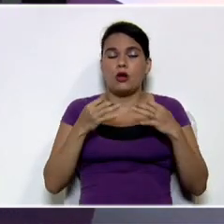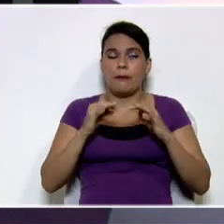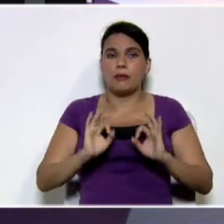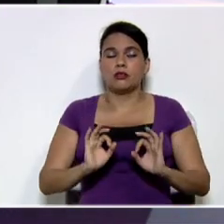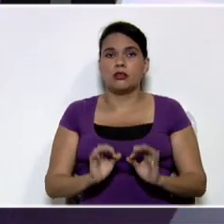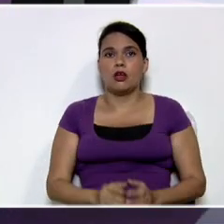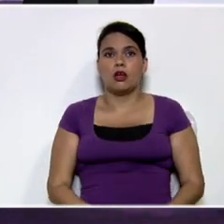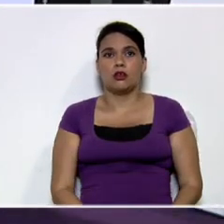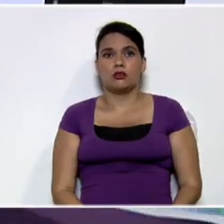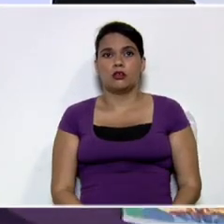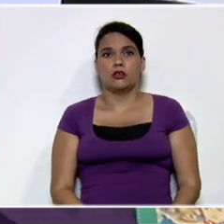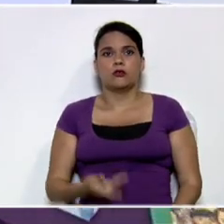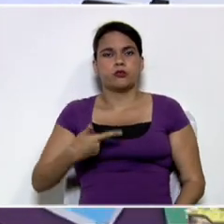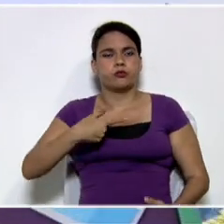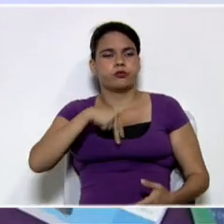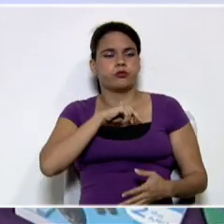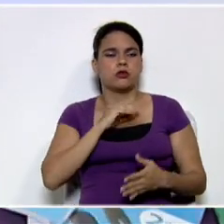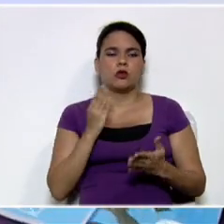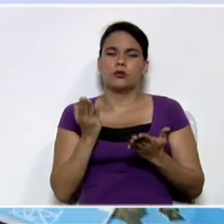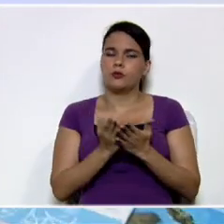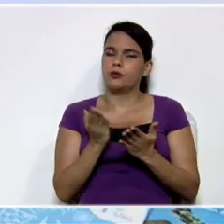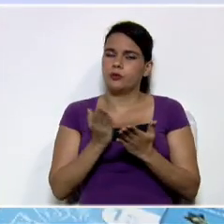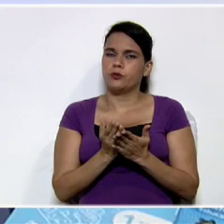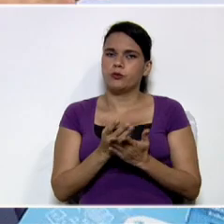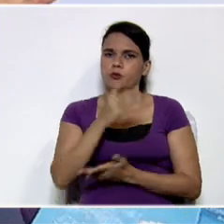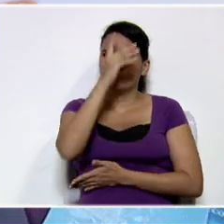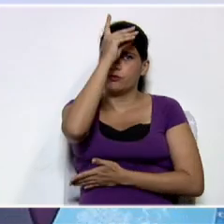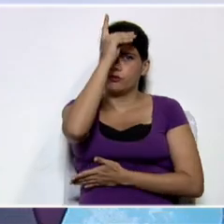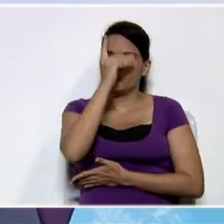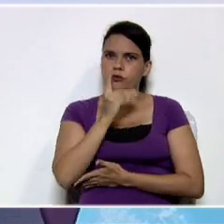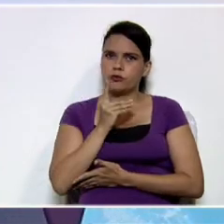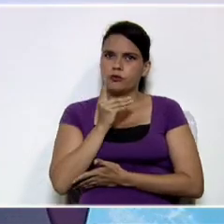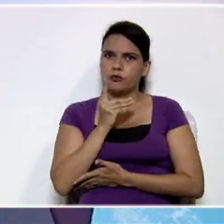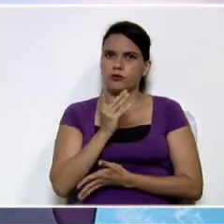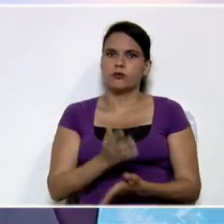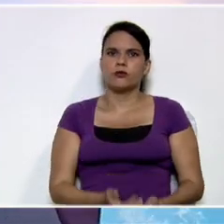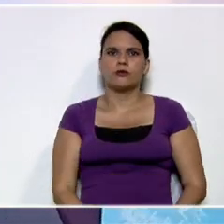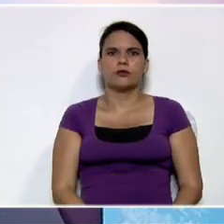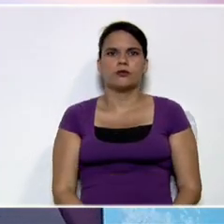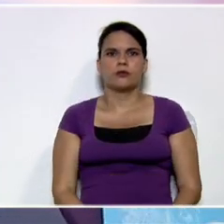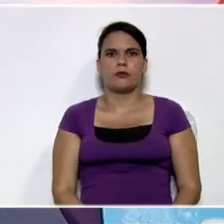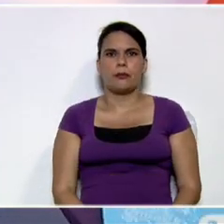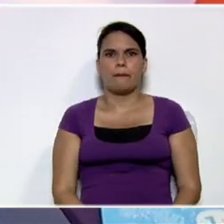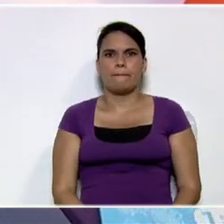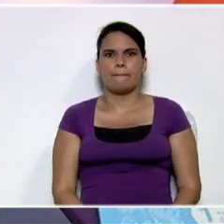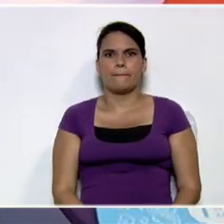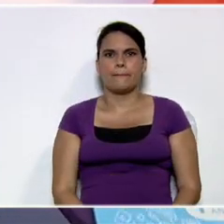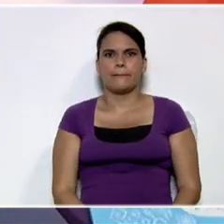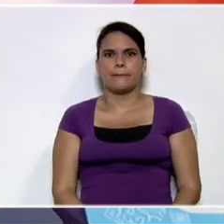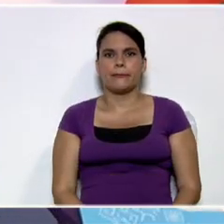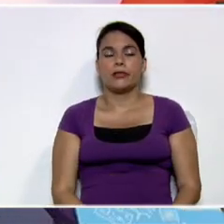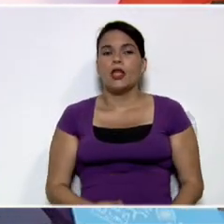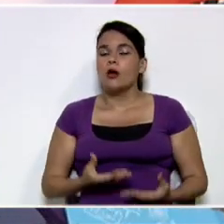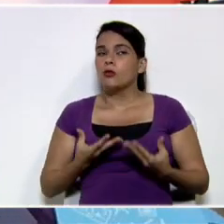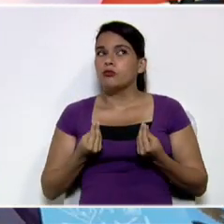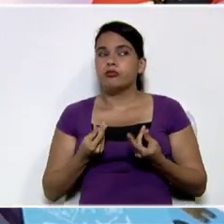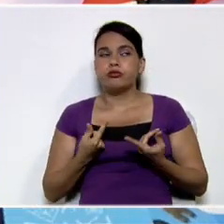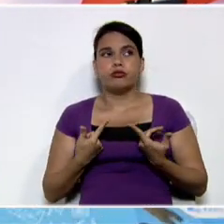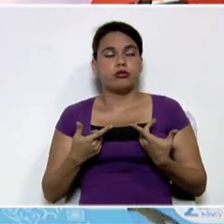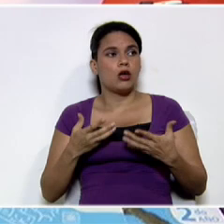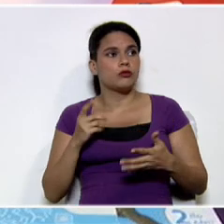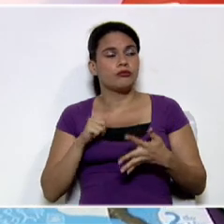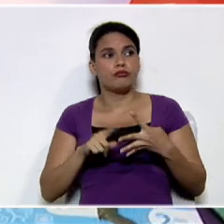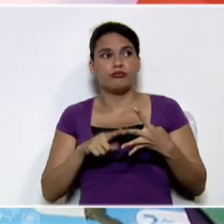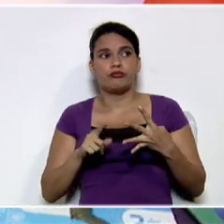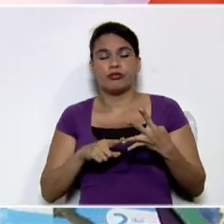en función de nuestros estudiantes con necesidades educativas especiales y o discapacidad. Son muchos temas y además